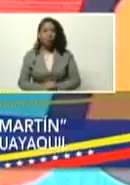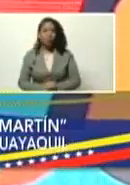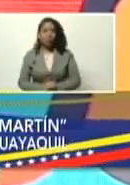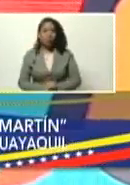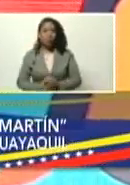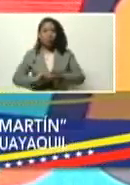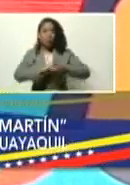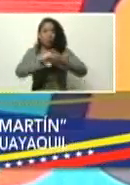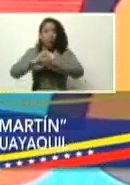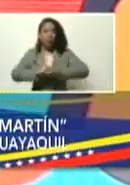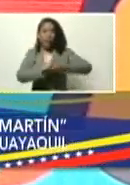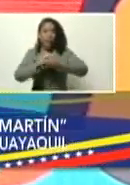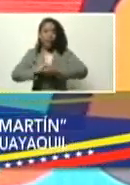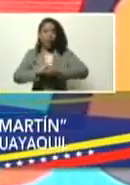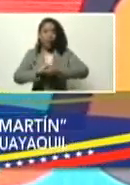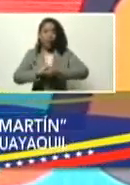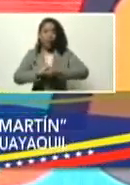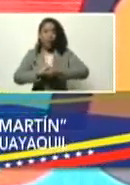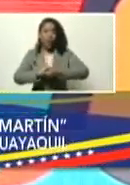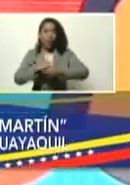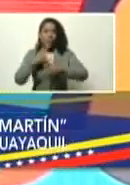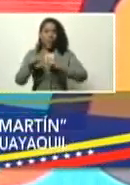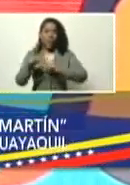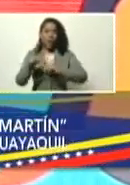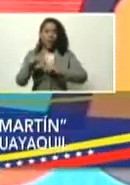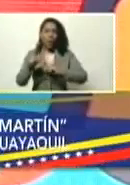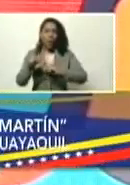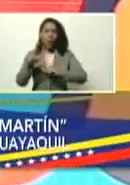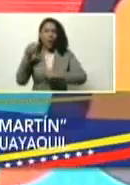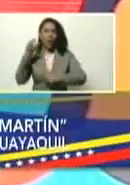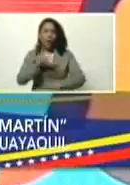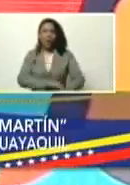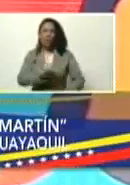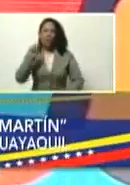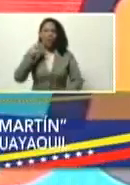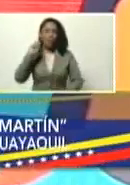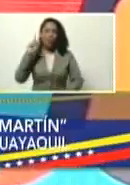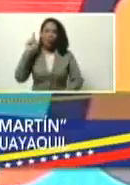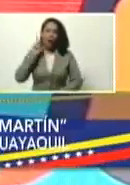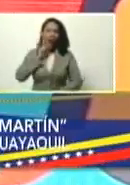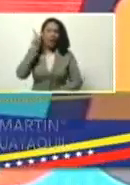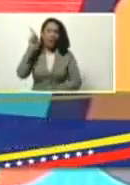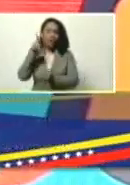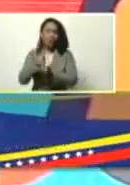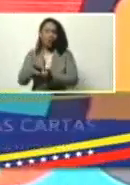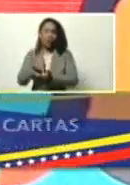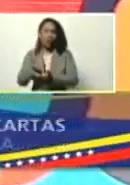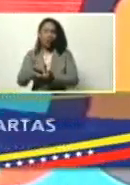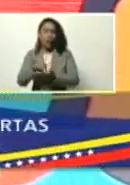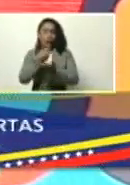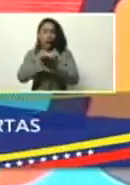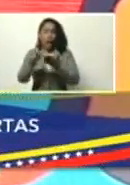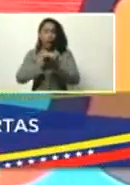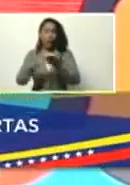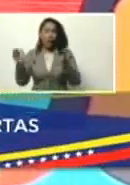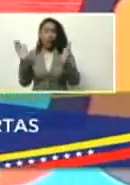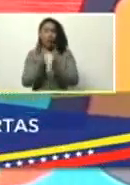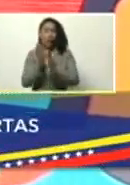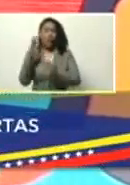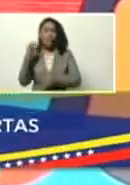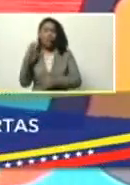Trujillo, Perú, dices tú, pero 1821 no estaba el Libertador allá. ¿Desde aquí? Le escribe a San Martín